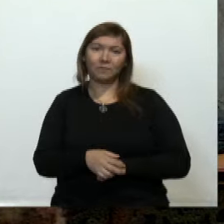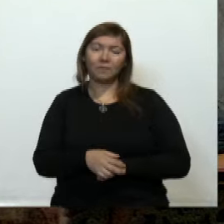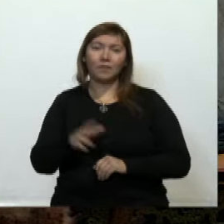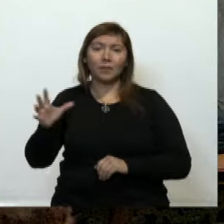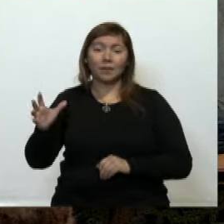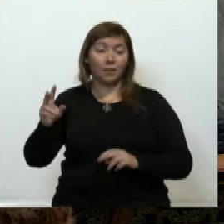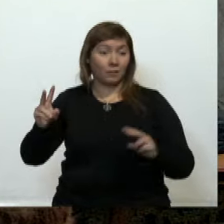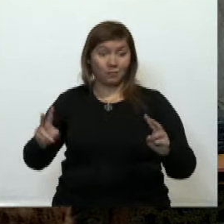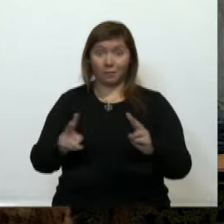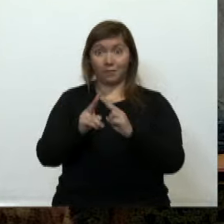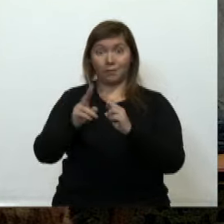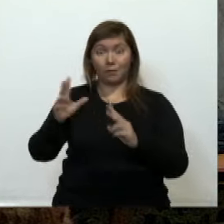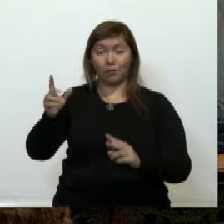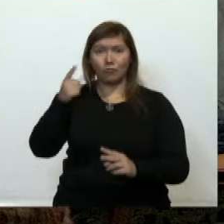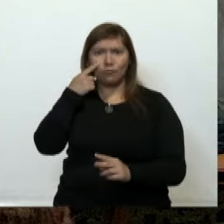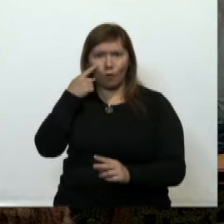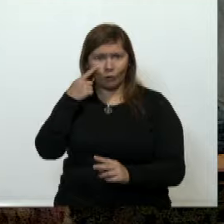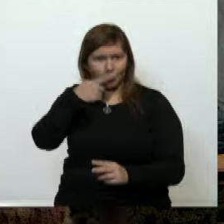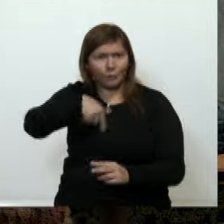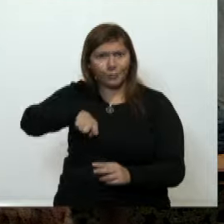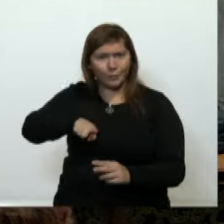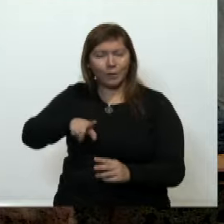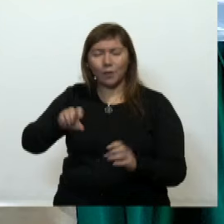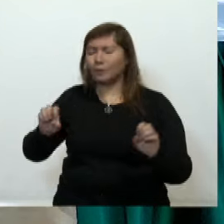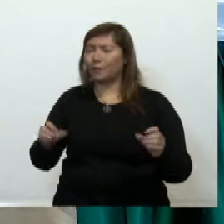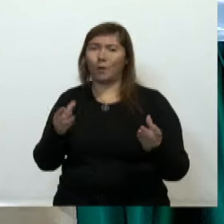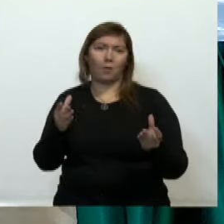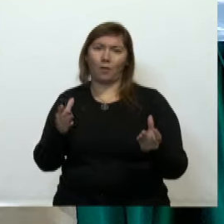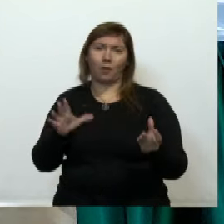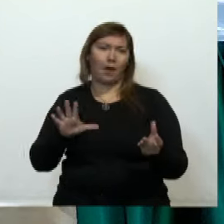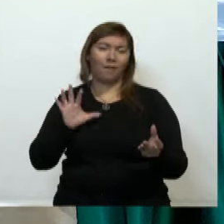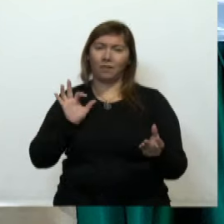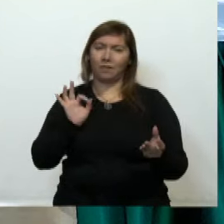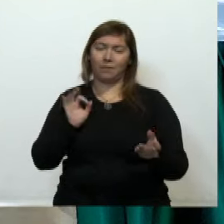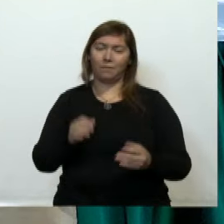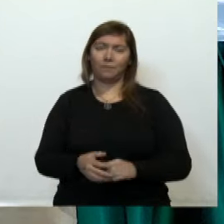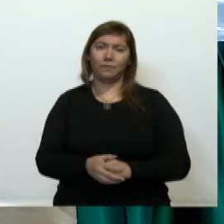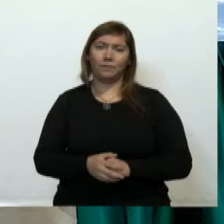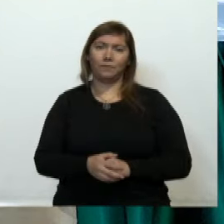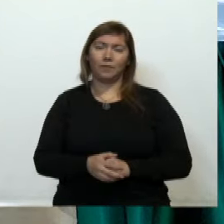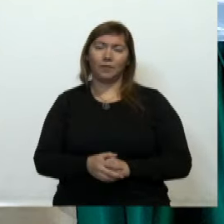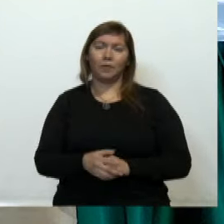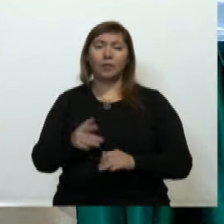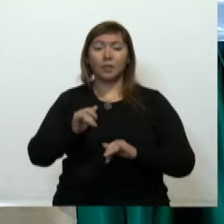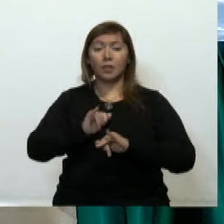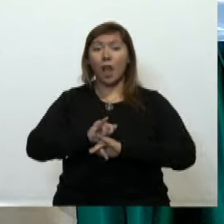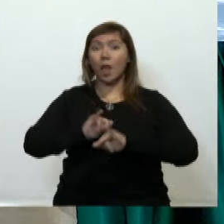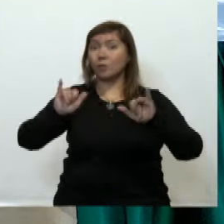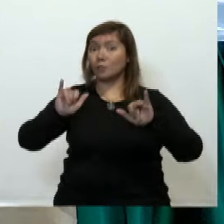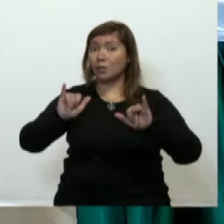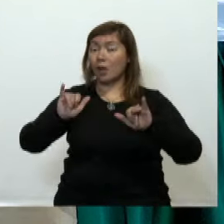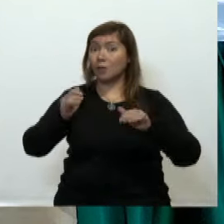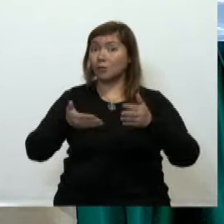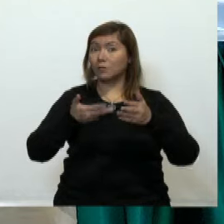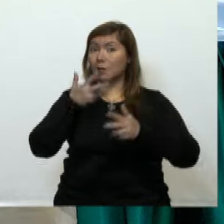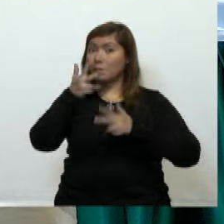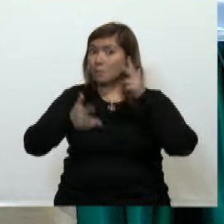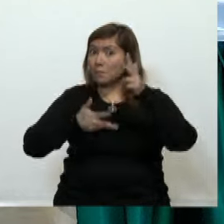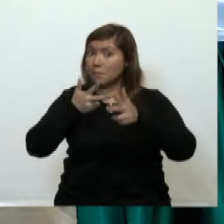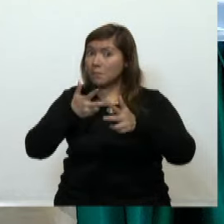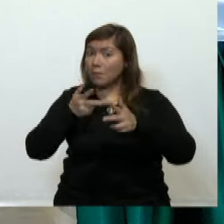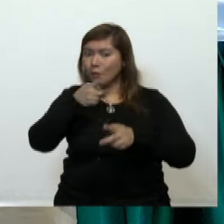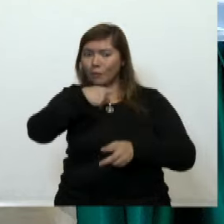es lo mejor que nos ha ocurrido en la vida, y darlo a conocer con nuestras palabras y obras